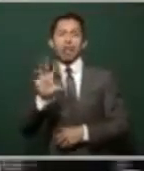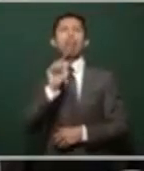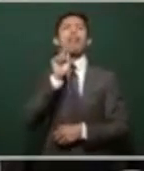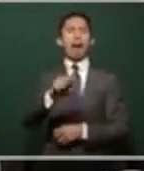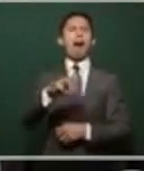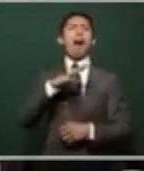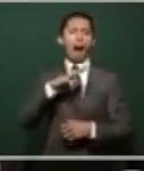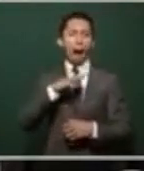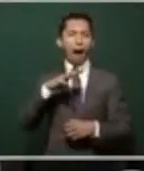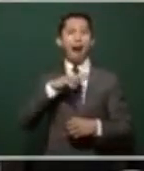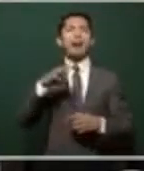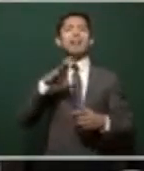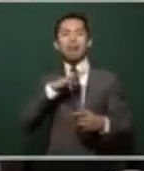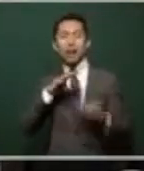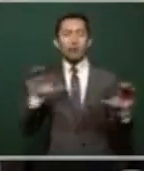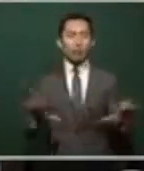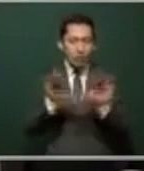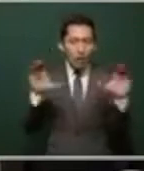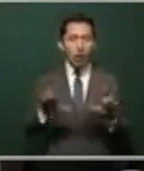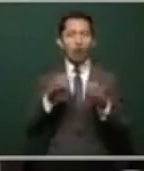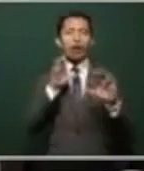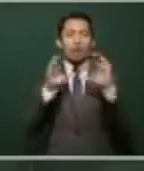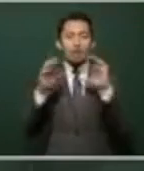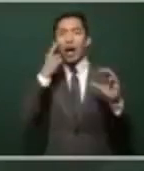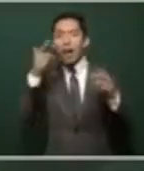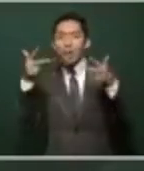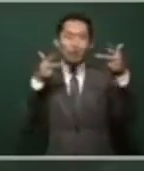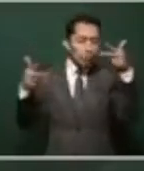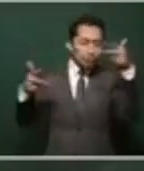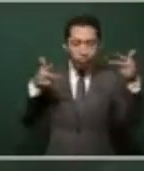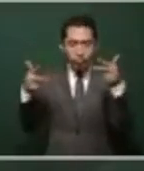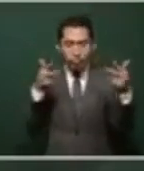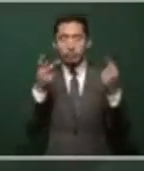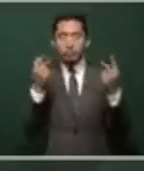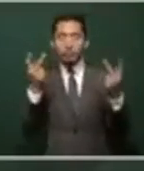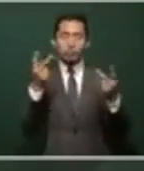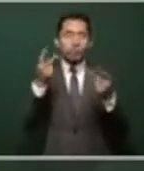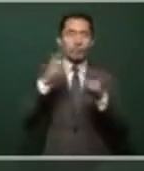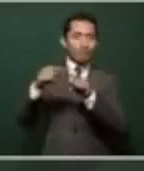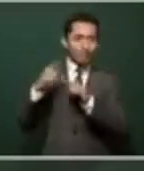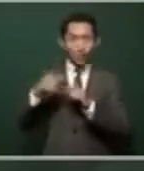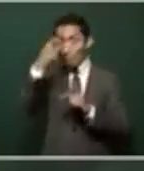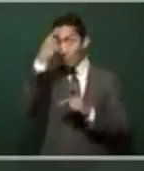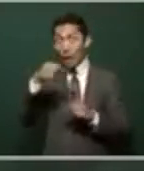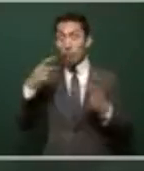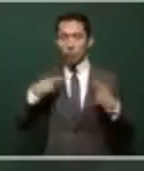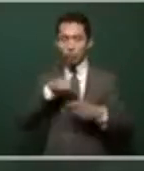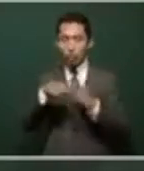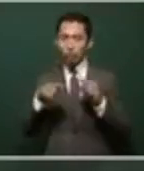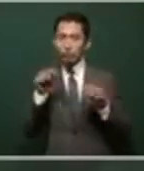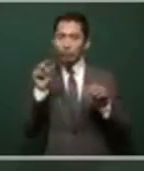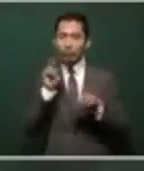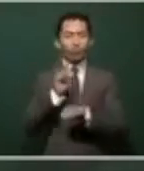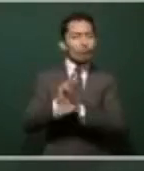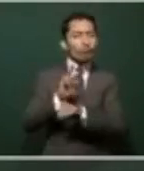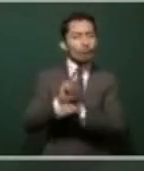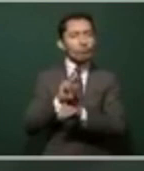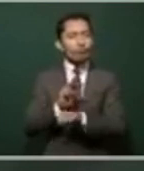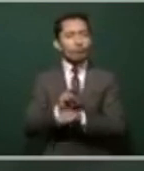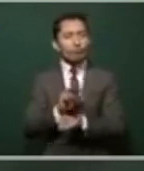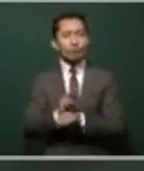comando, control, cómputo, comunicaciones, coordinación e inteligencia, en donde se van